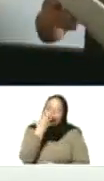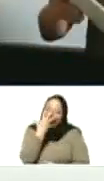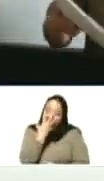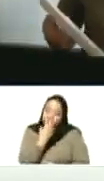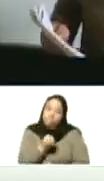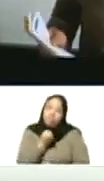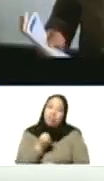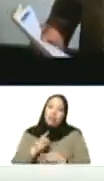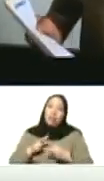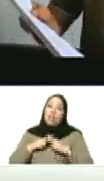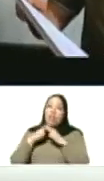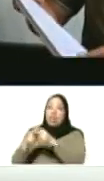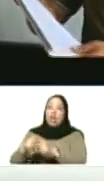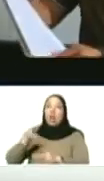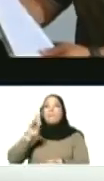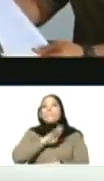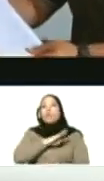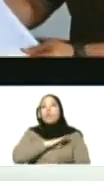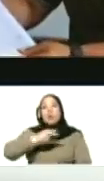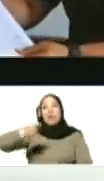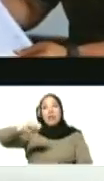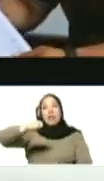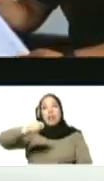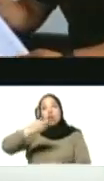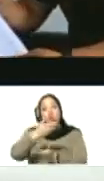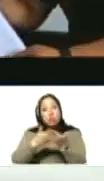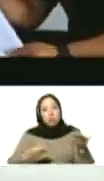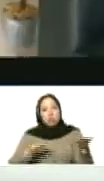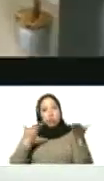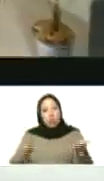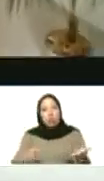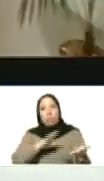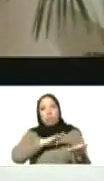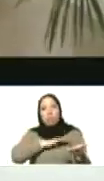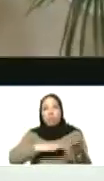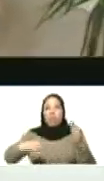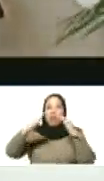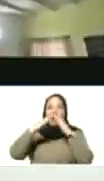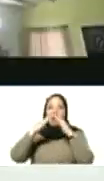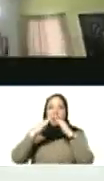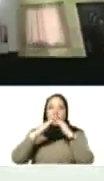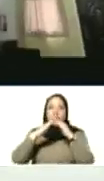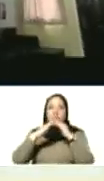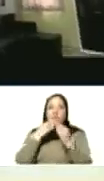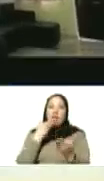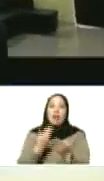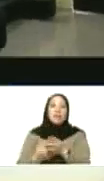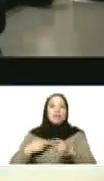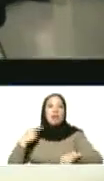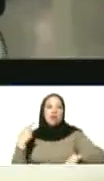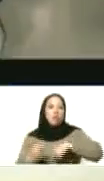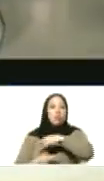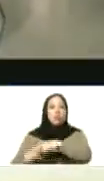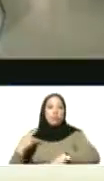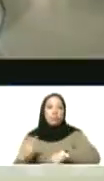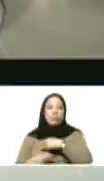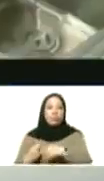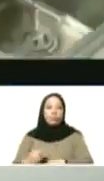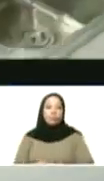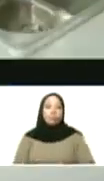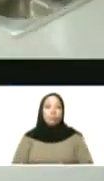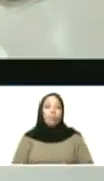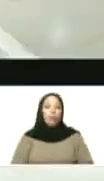hacemos entrega de tu título de propiedad. Gracias, gracias a la revolución. Bueno, mi